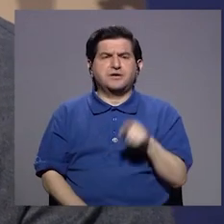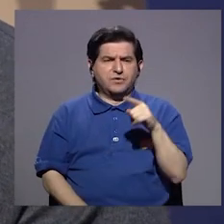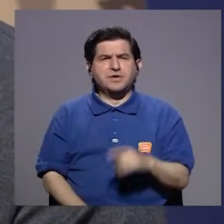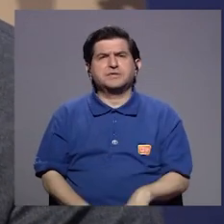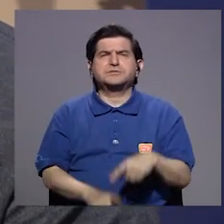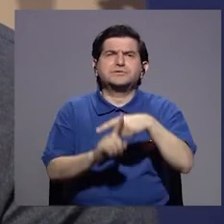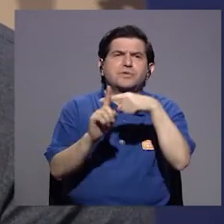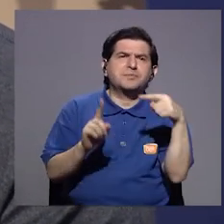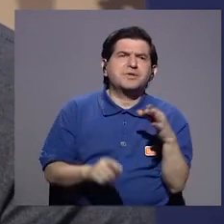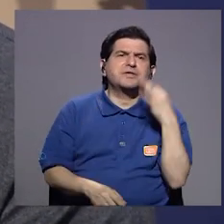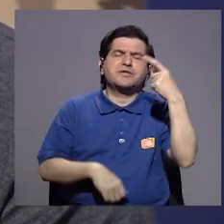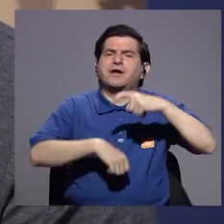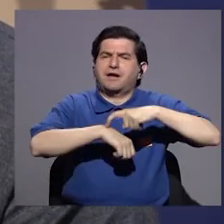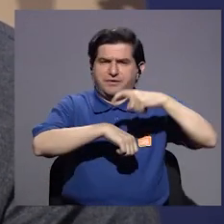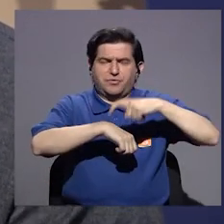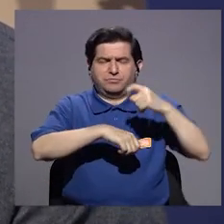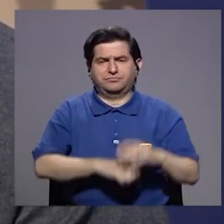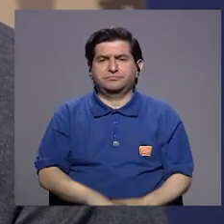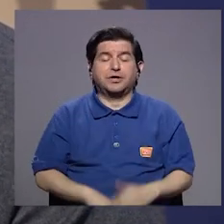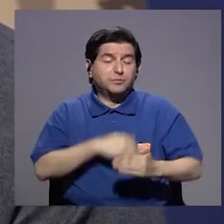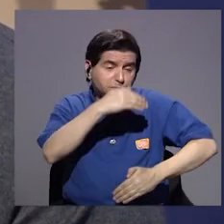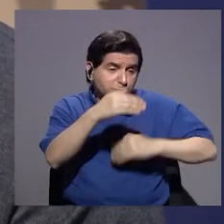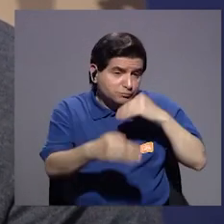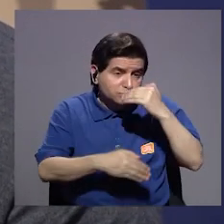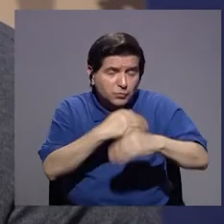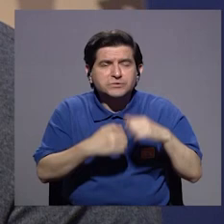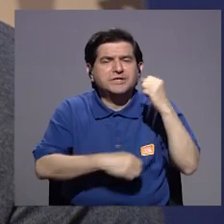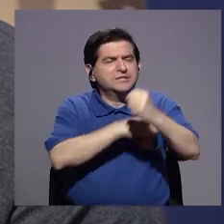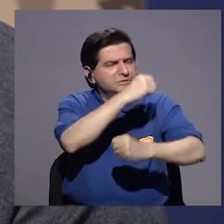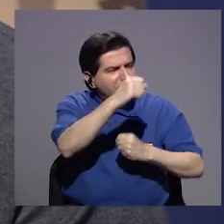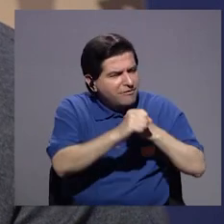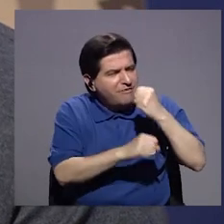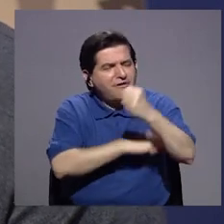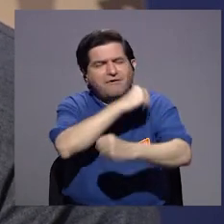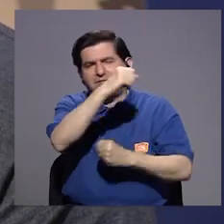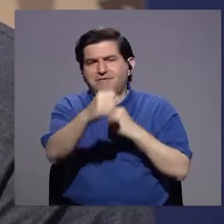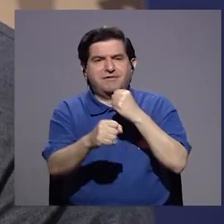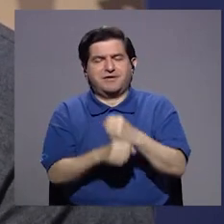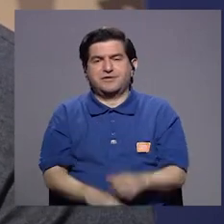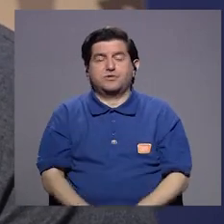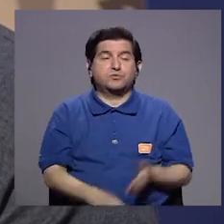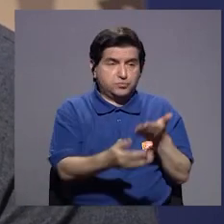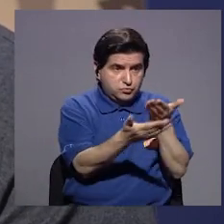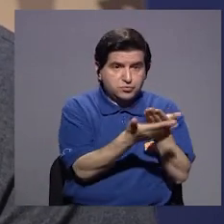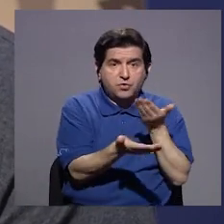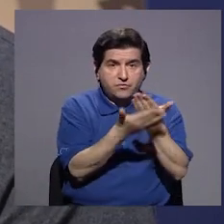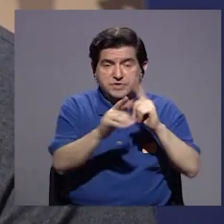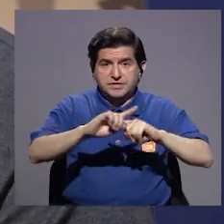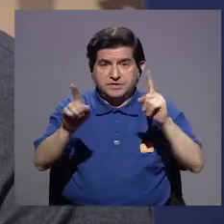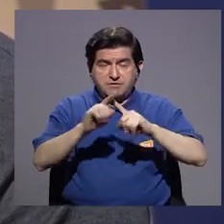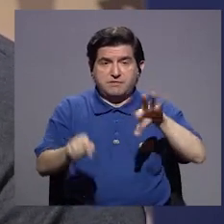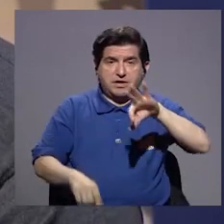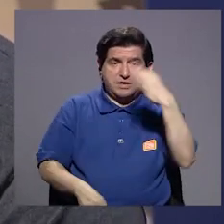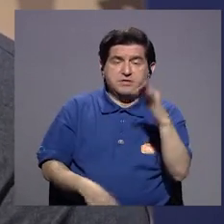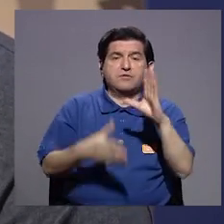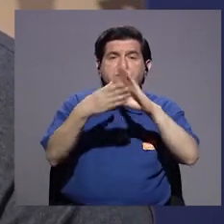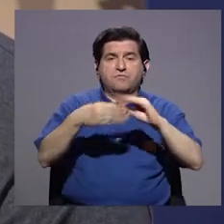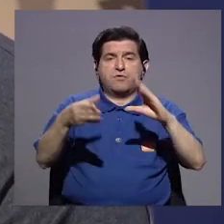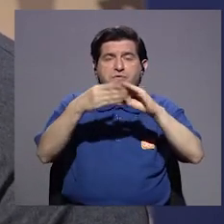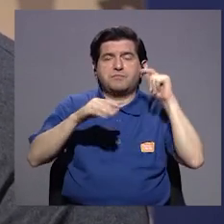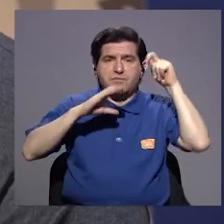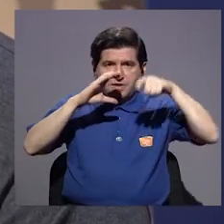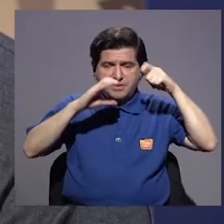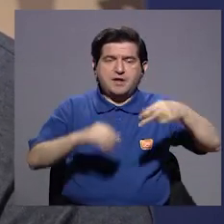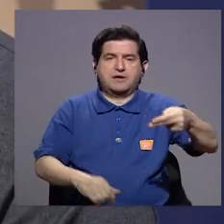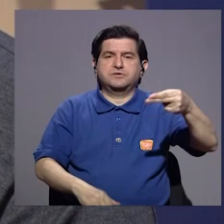mediano y a largo plazo, entonces es un proceso de años y ofreciendo otras propuestas y otras maneras de contar cine